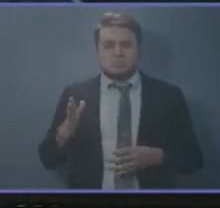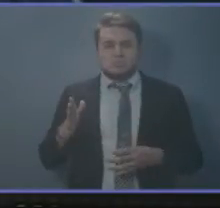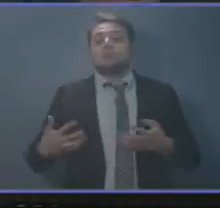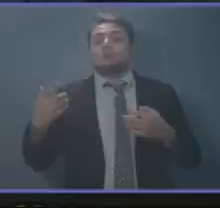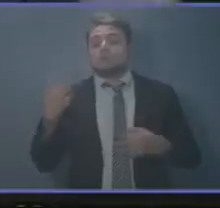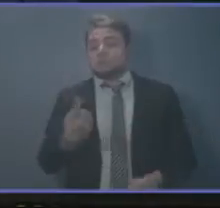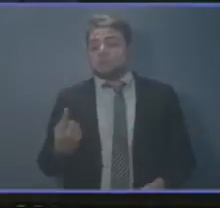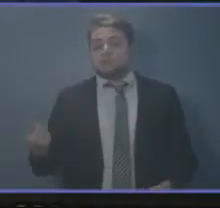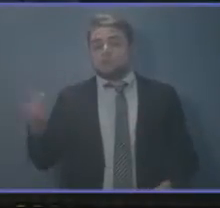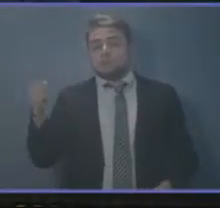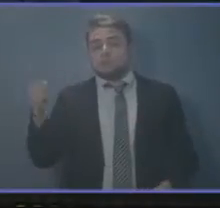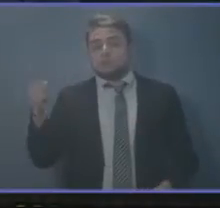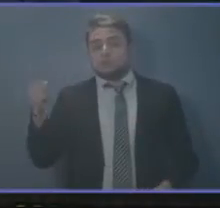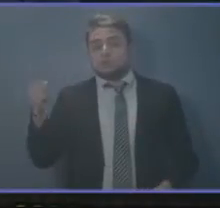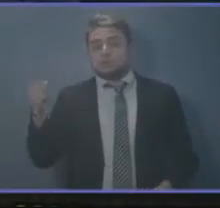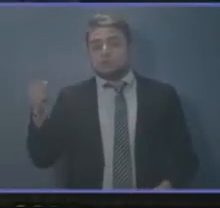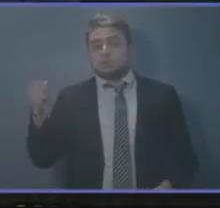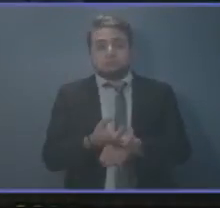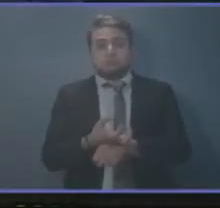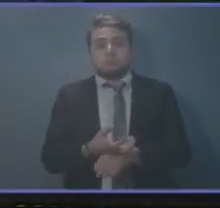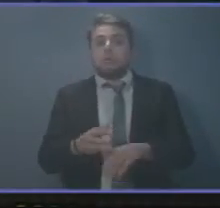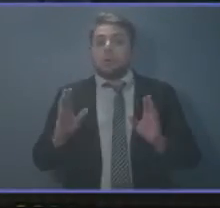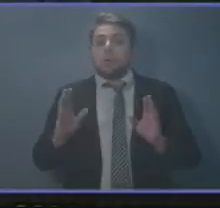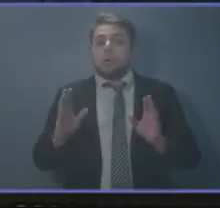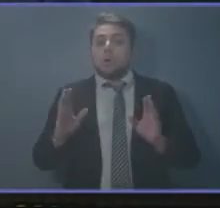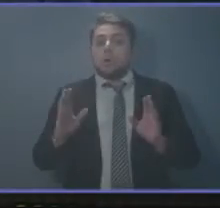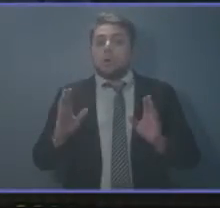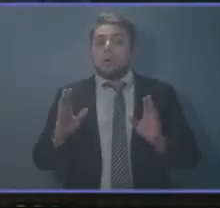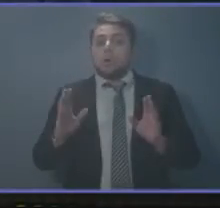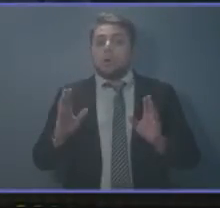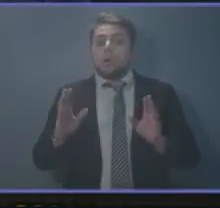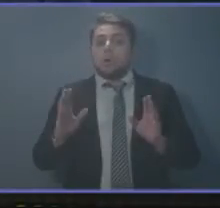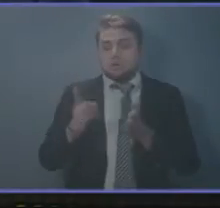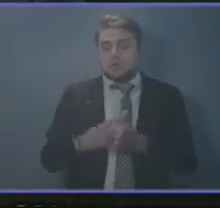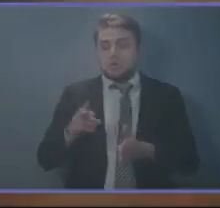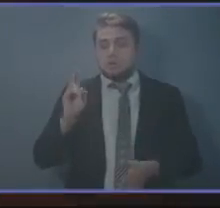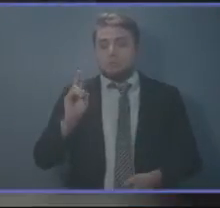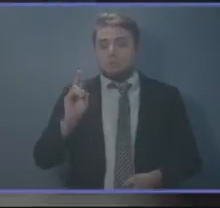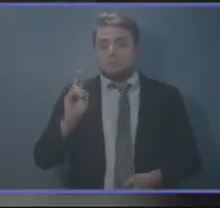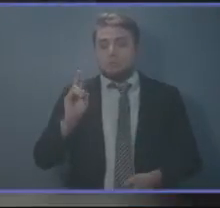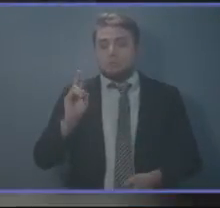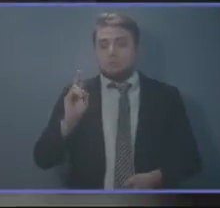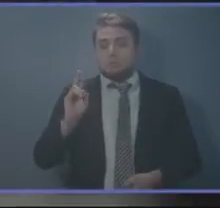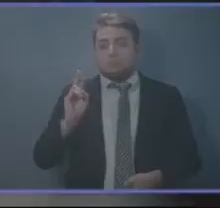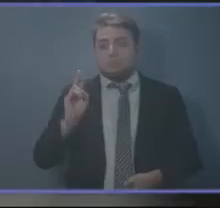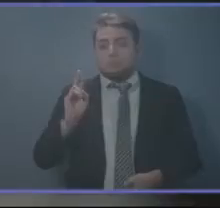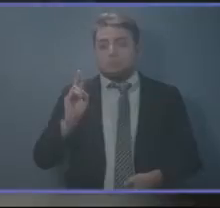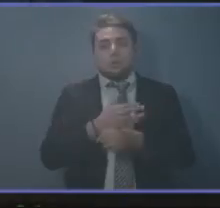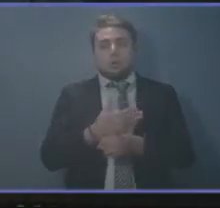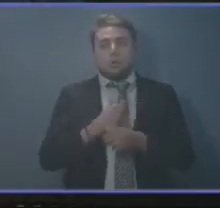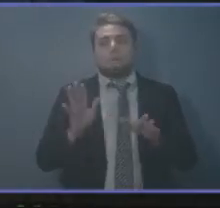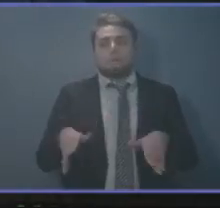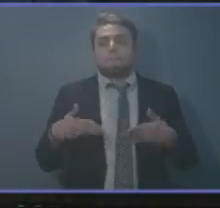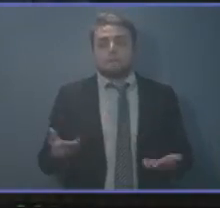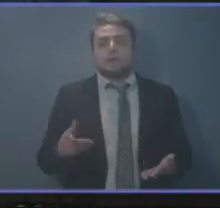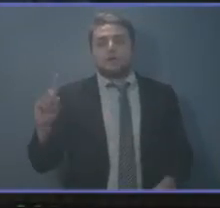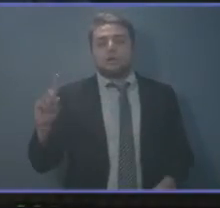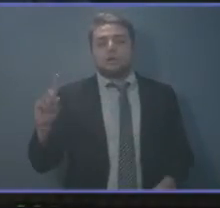del transporte público o de colegas diputados de su misma fracción para que no voten por este dictamen.